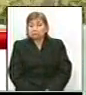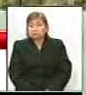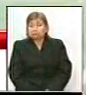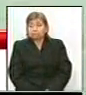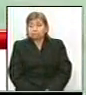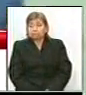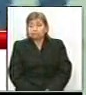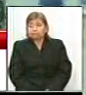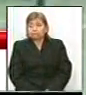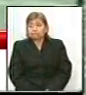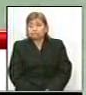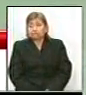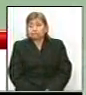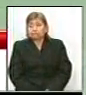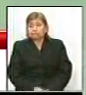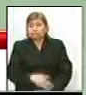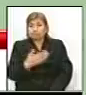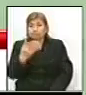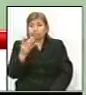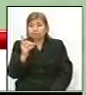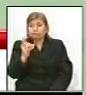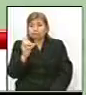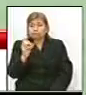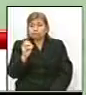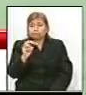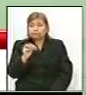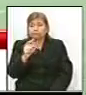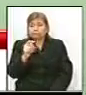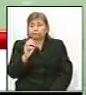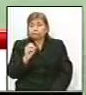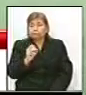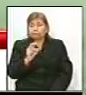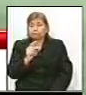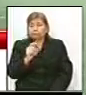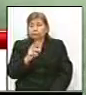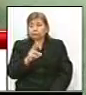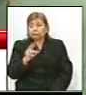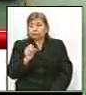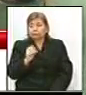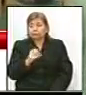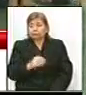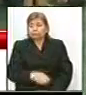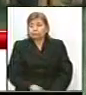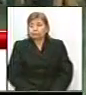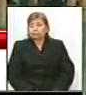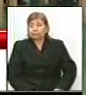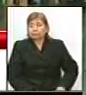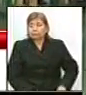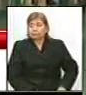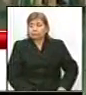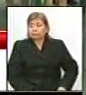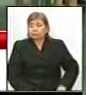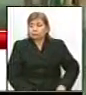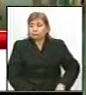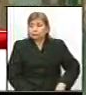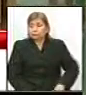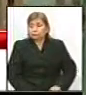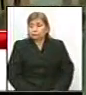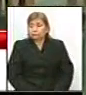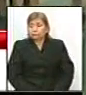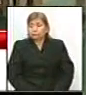Vamos a darle la palabra a Donato Torres, el mismo tema también. Adelante, don Donato.